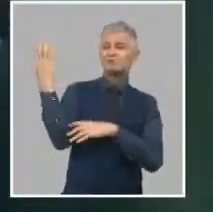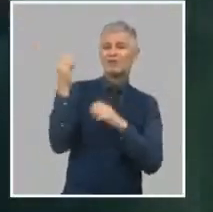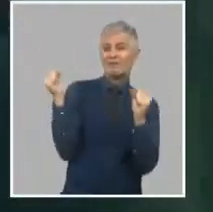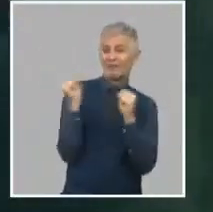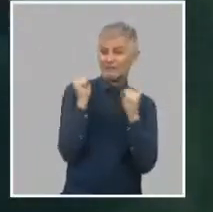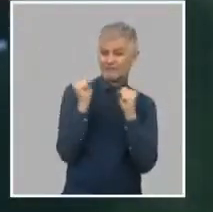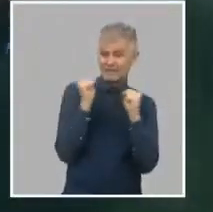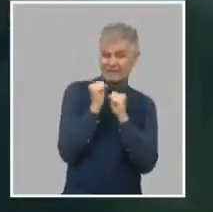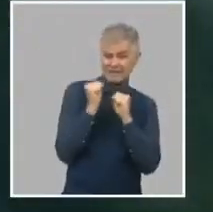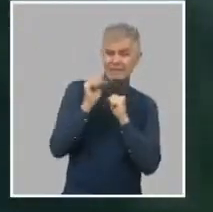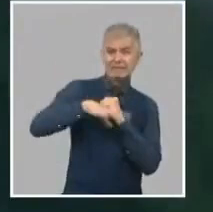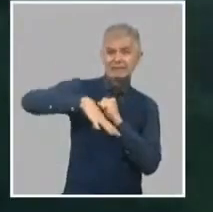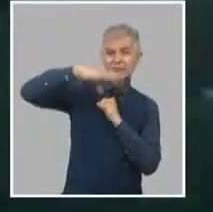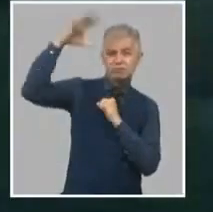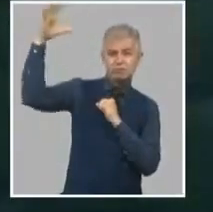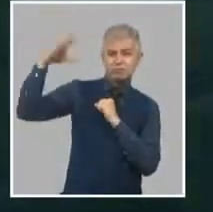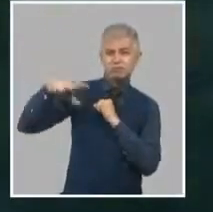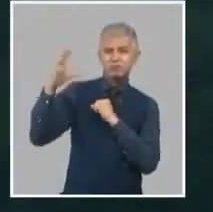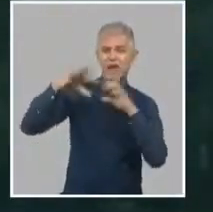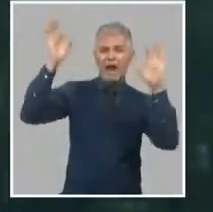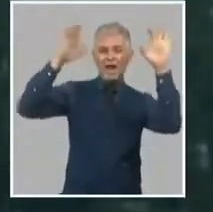Himalaya, con la nieve